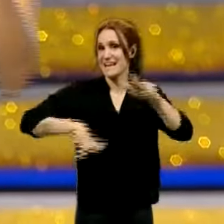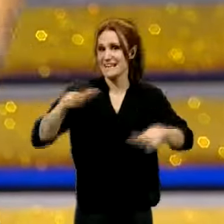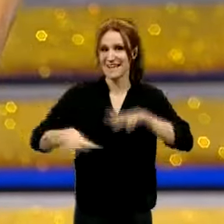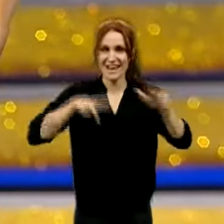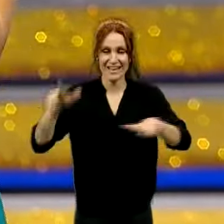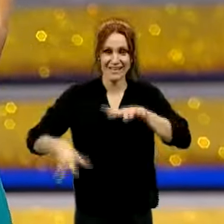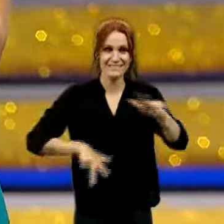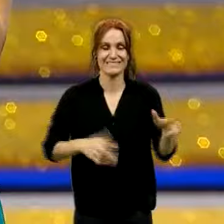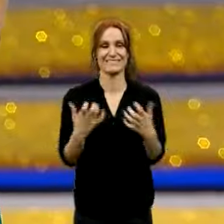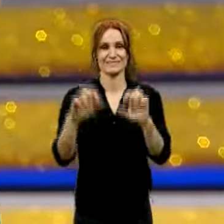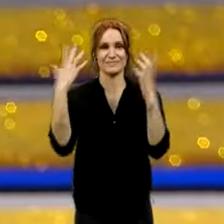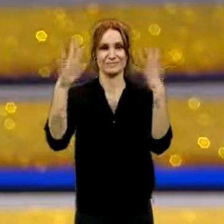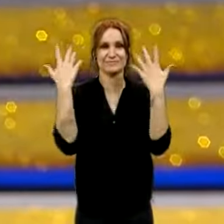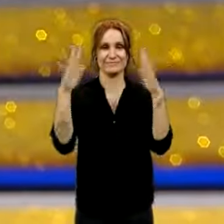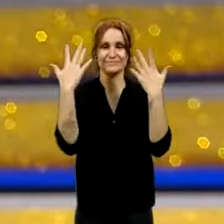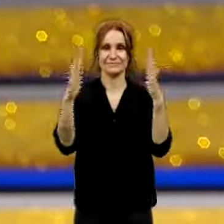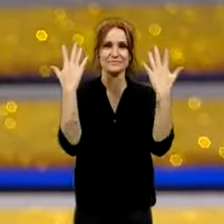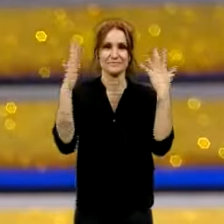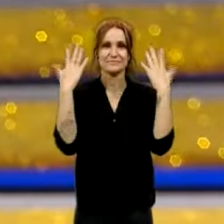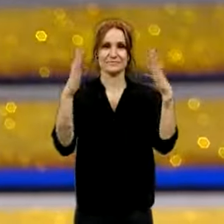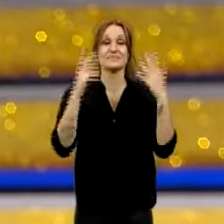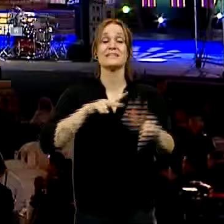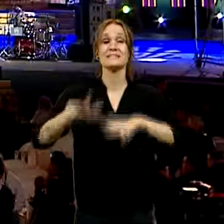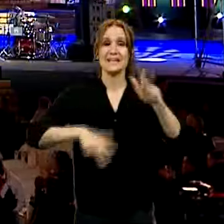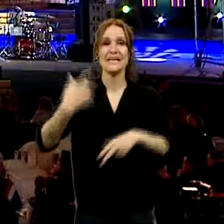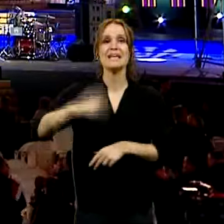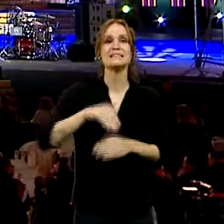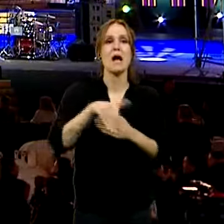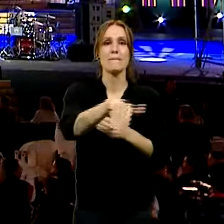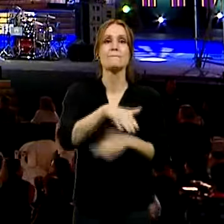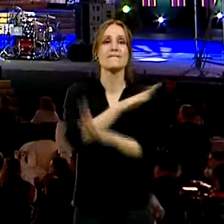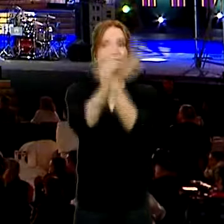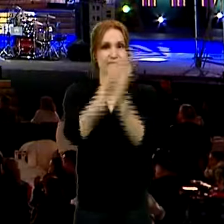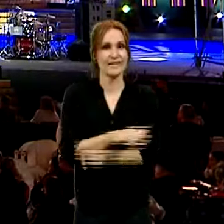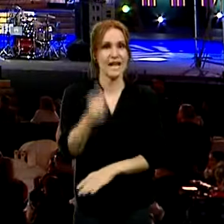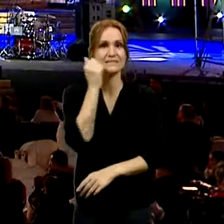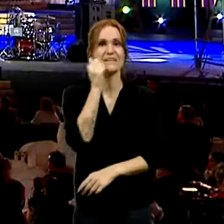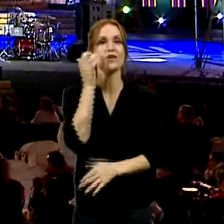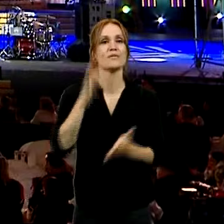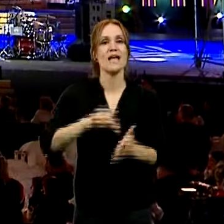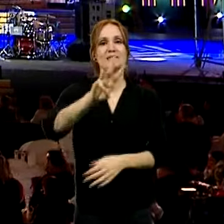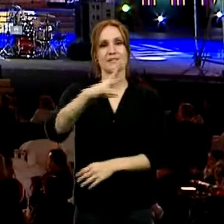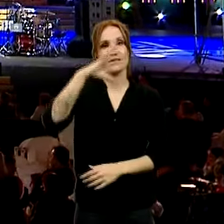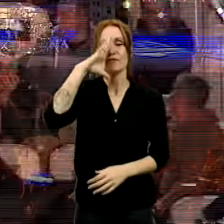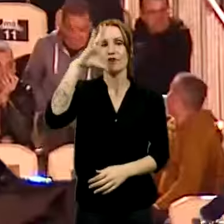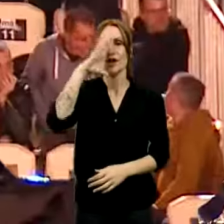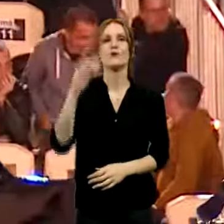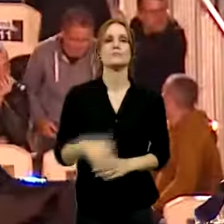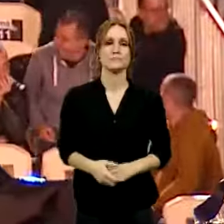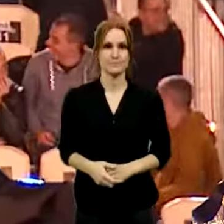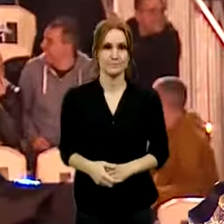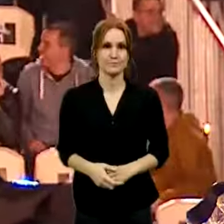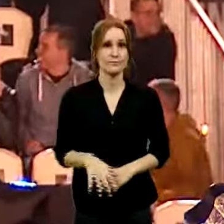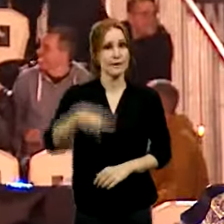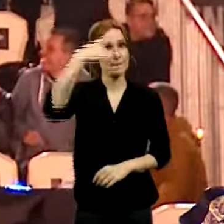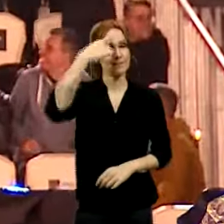¡Serenquenquenes! Los Serenquenquenes también estarán en la gran final de este sábado 3 de febrero. Ya saben, de